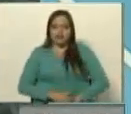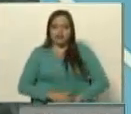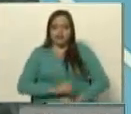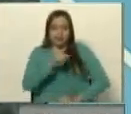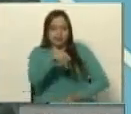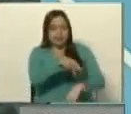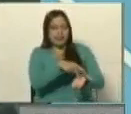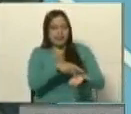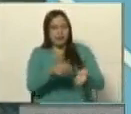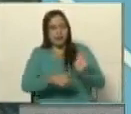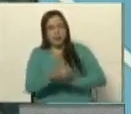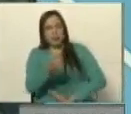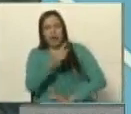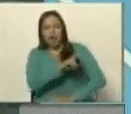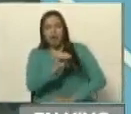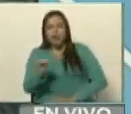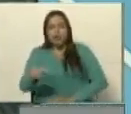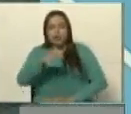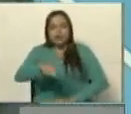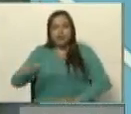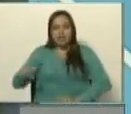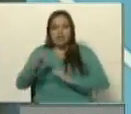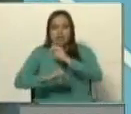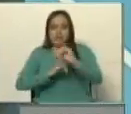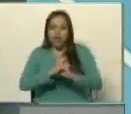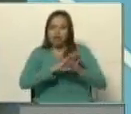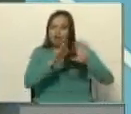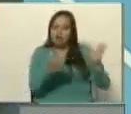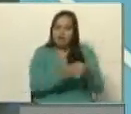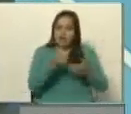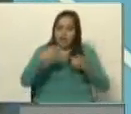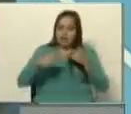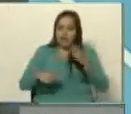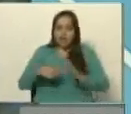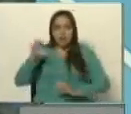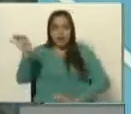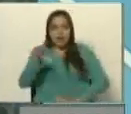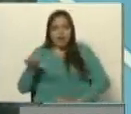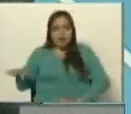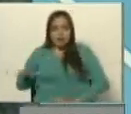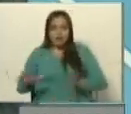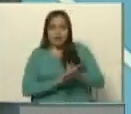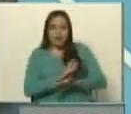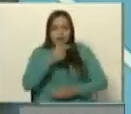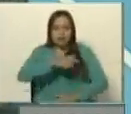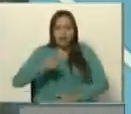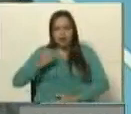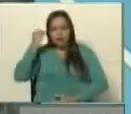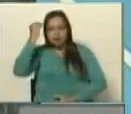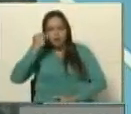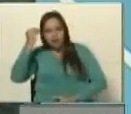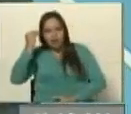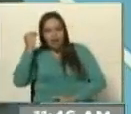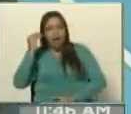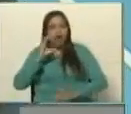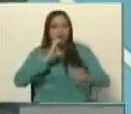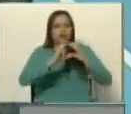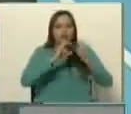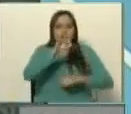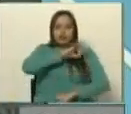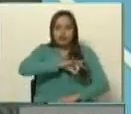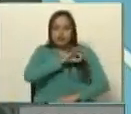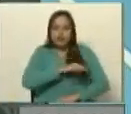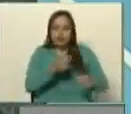200 representantes internacionales o mundiales o distintos países de la intelectualidad, de comunicadores sociales, de